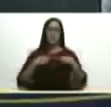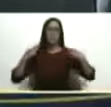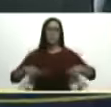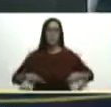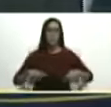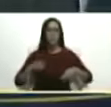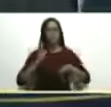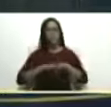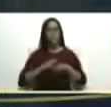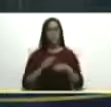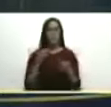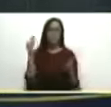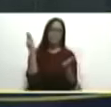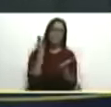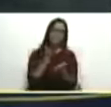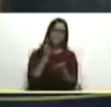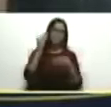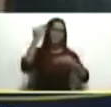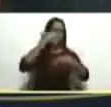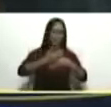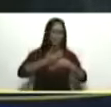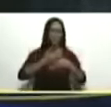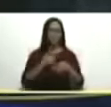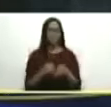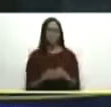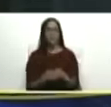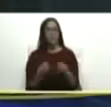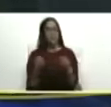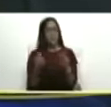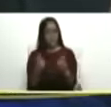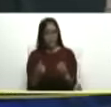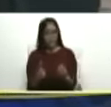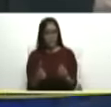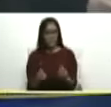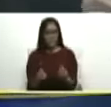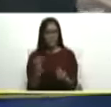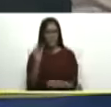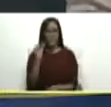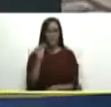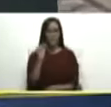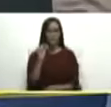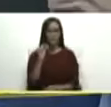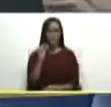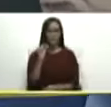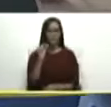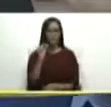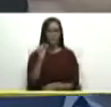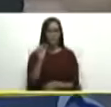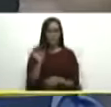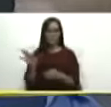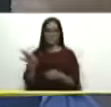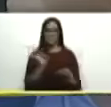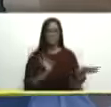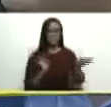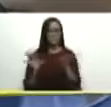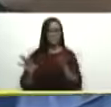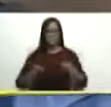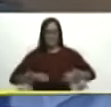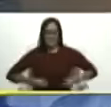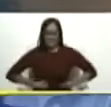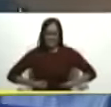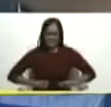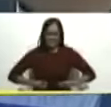sanciones. La platica que se le daba, que ya era poca, sacada no sé de dónde, de las vísceras